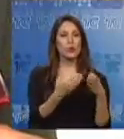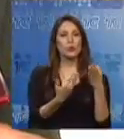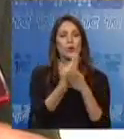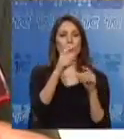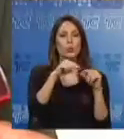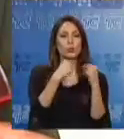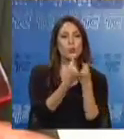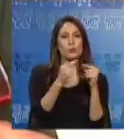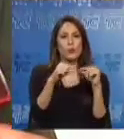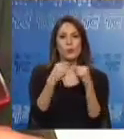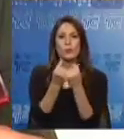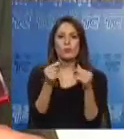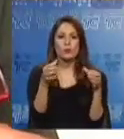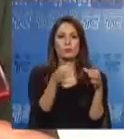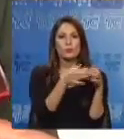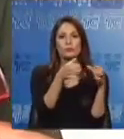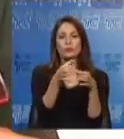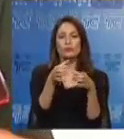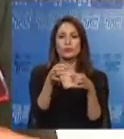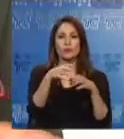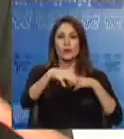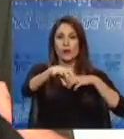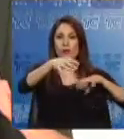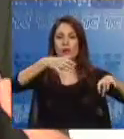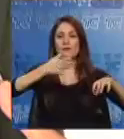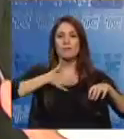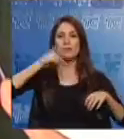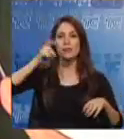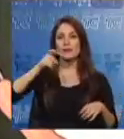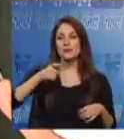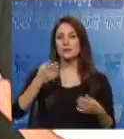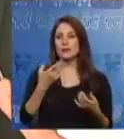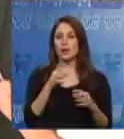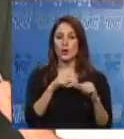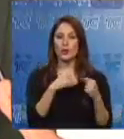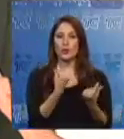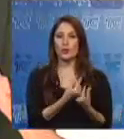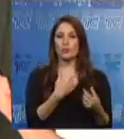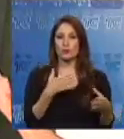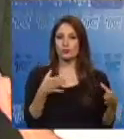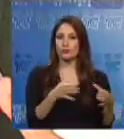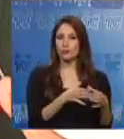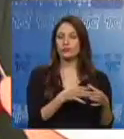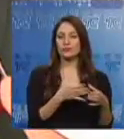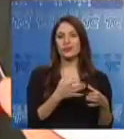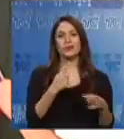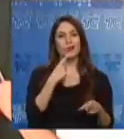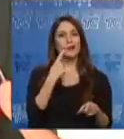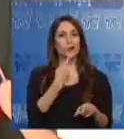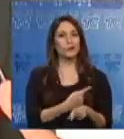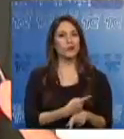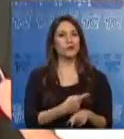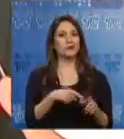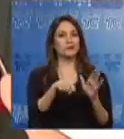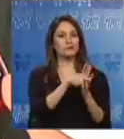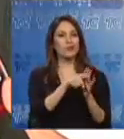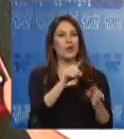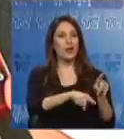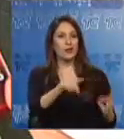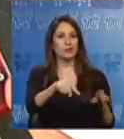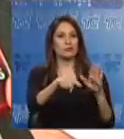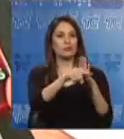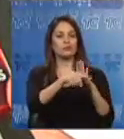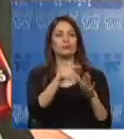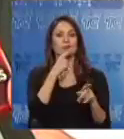grupos armados pequeños, atendiendo a sus necesidades grupales pequeñas. Entonces, este es un proceso difícil